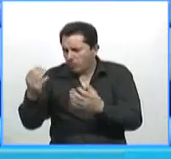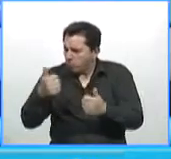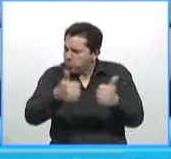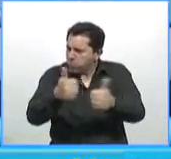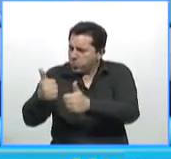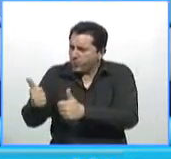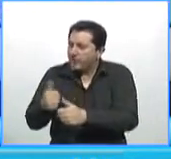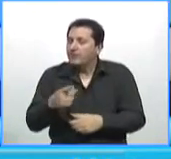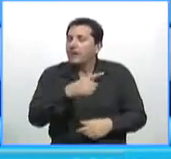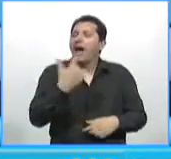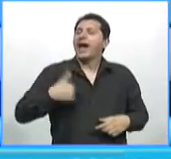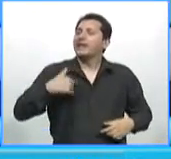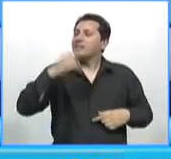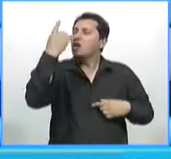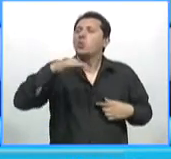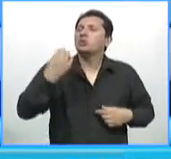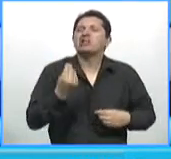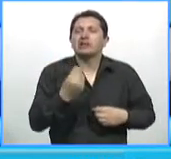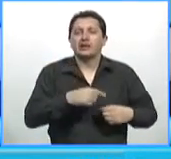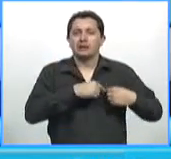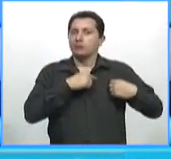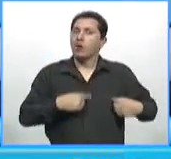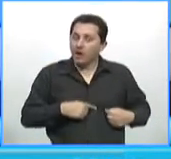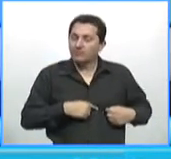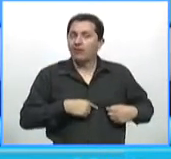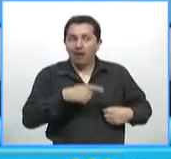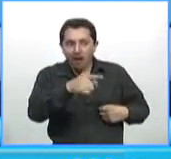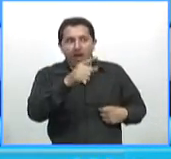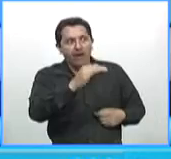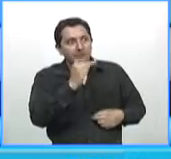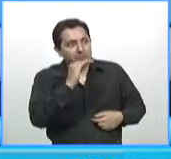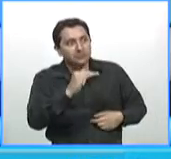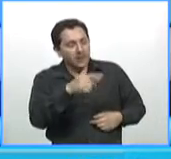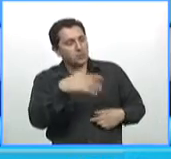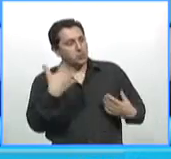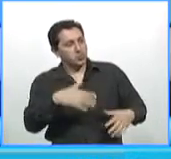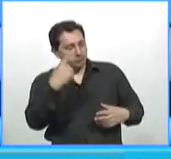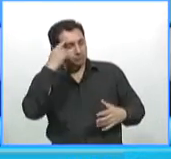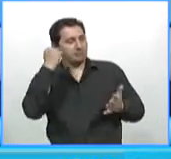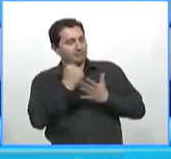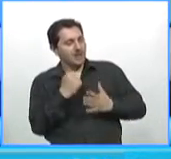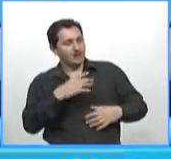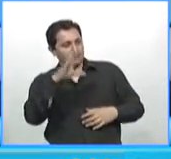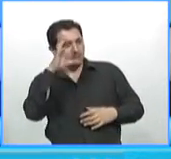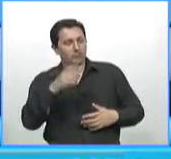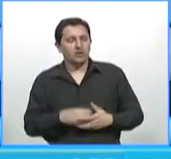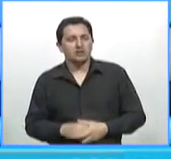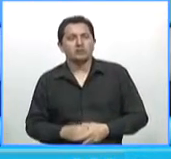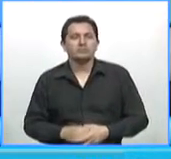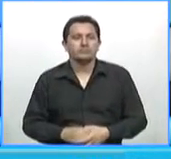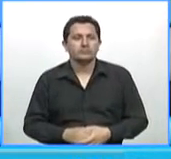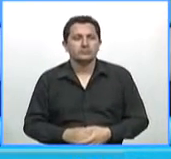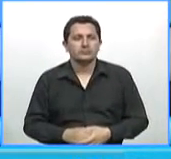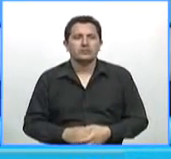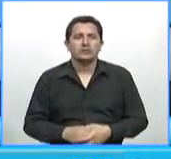Y dijiste el corazón. Y es una frase que me quedó muy marcada y me hizo acordar a esto, ¿no? a esto que estabas diciendo ahora. Sí, la realidad es que,